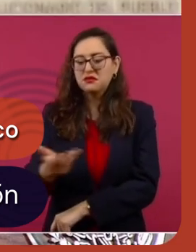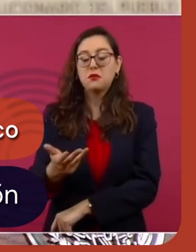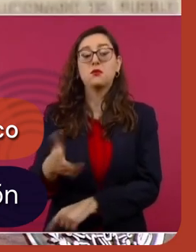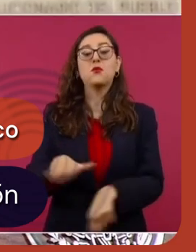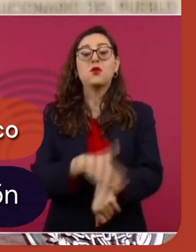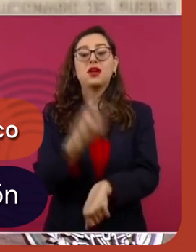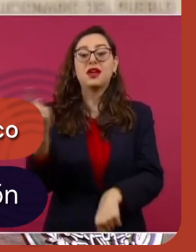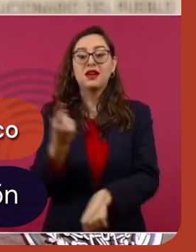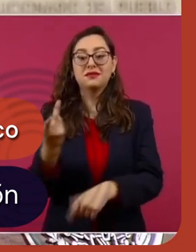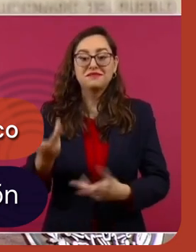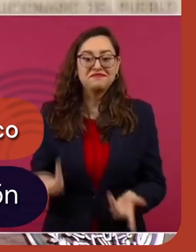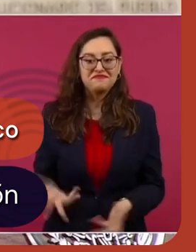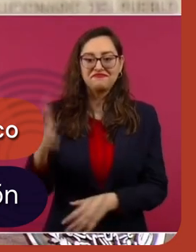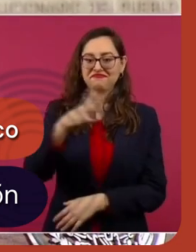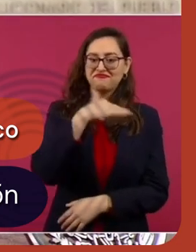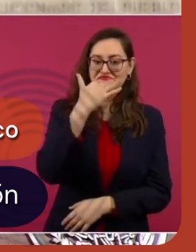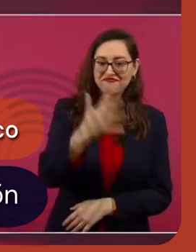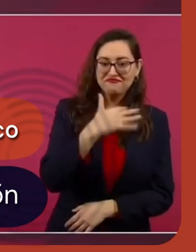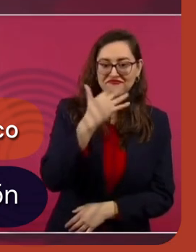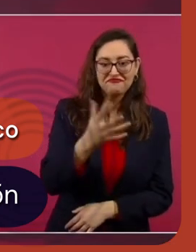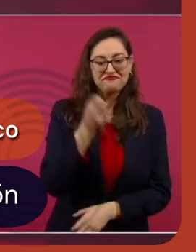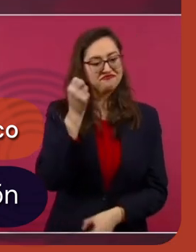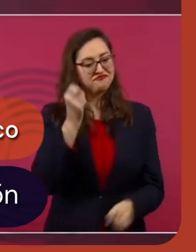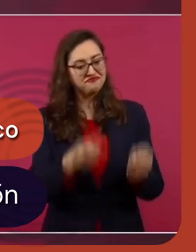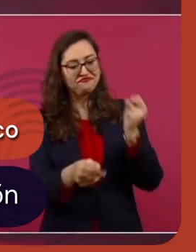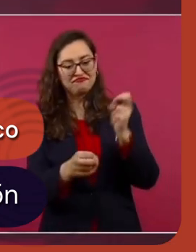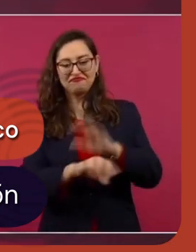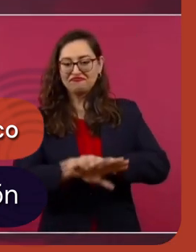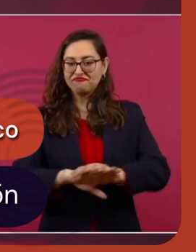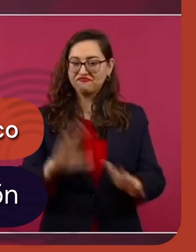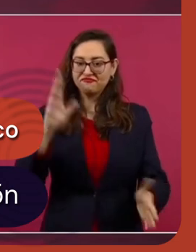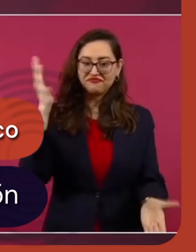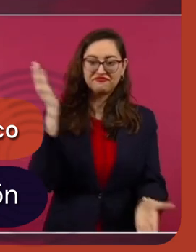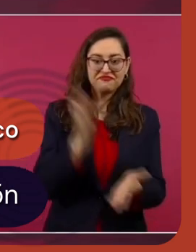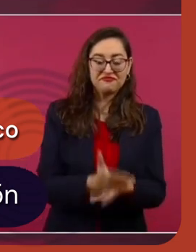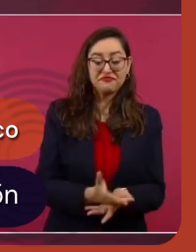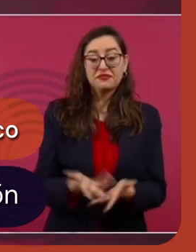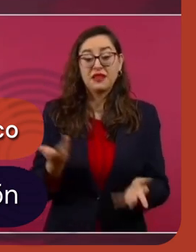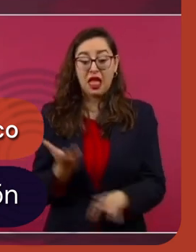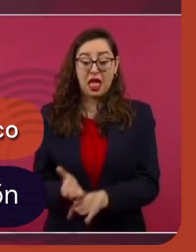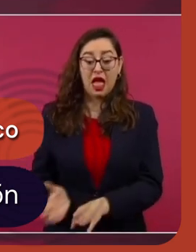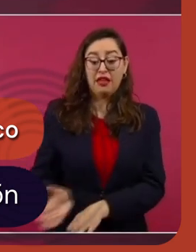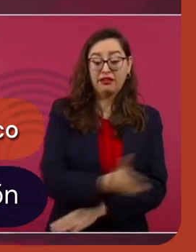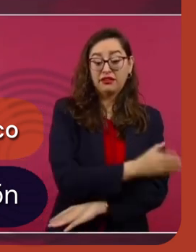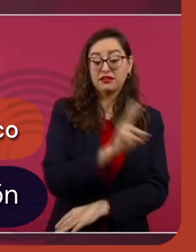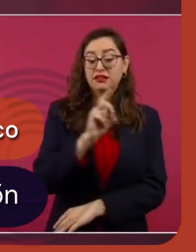prevalecía en el país, que se impuso por 34 años.